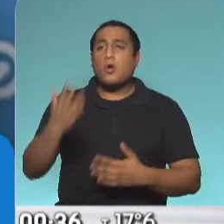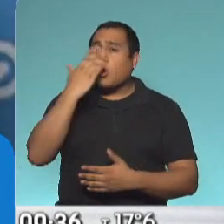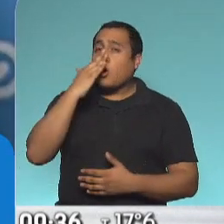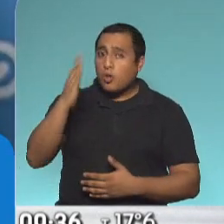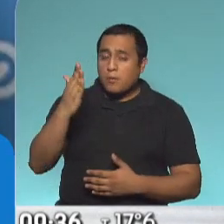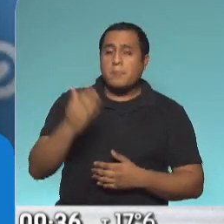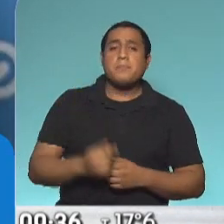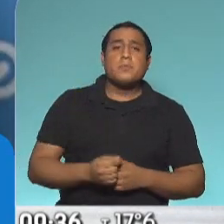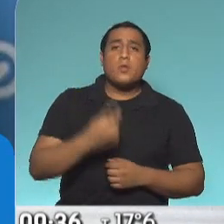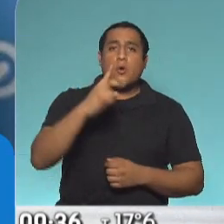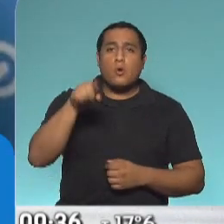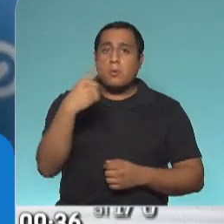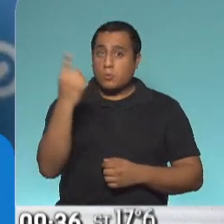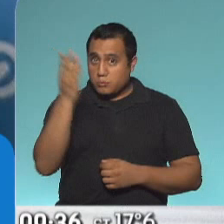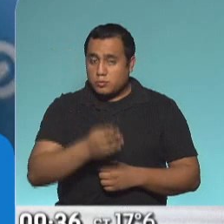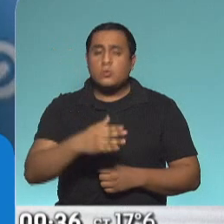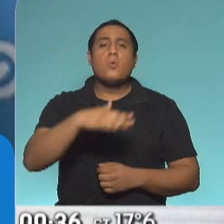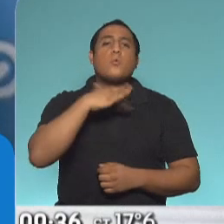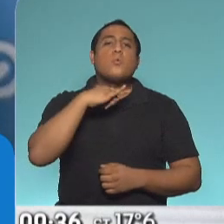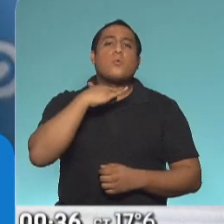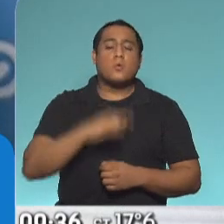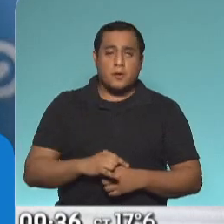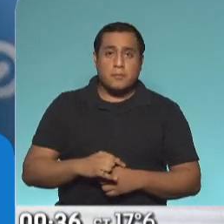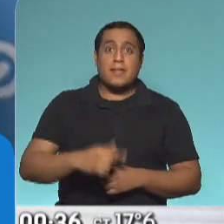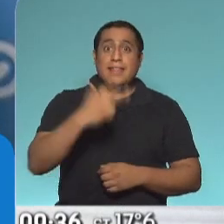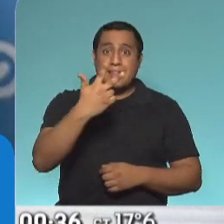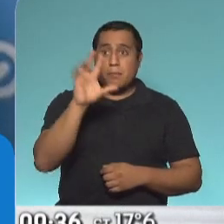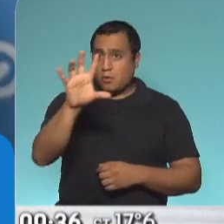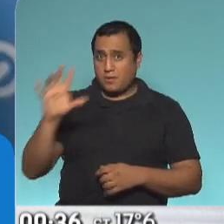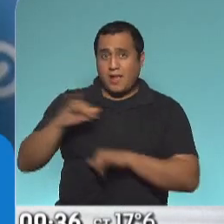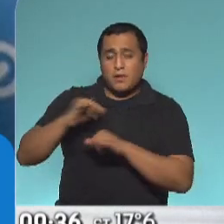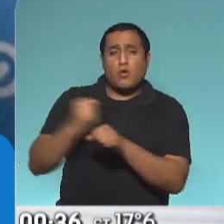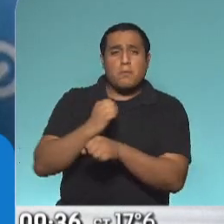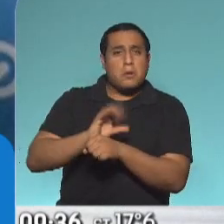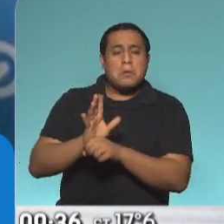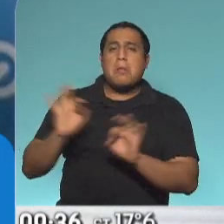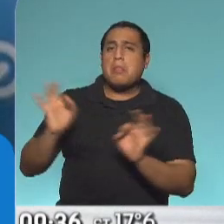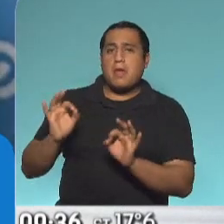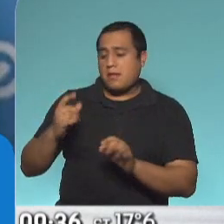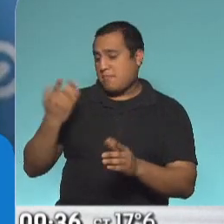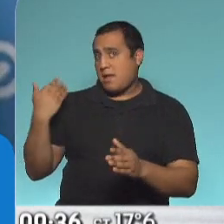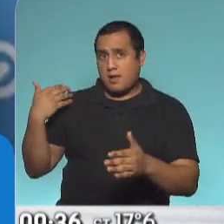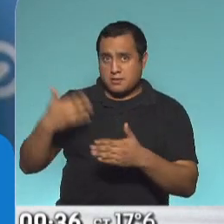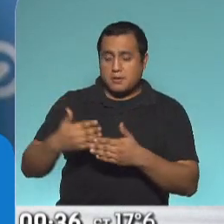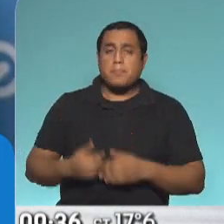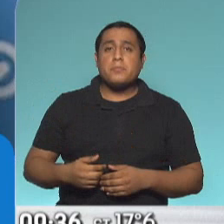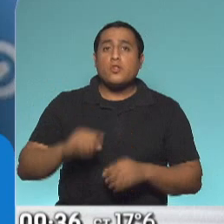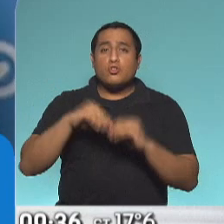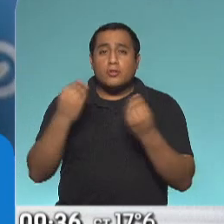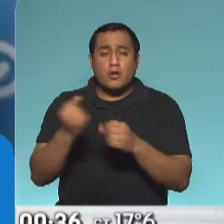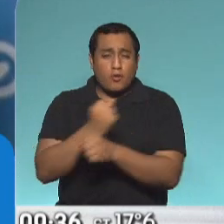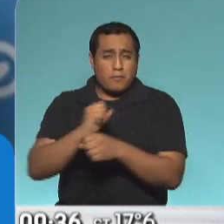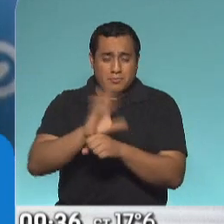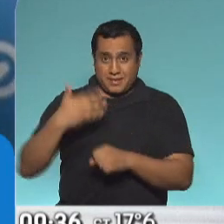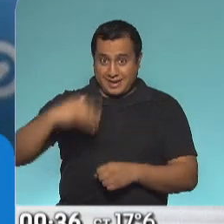córdoba y el 21 por ciento en jujuy 3 provincias no han confirmado casos en la fecha de ayer el total de casos confirmados